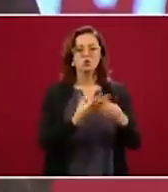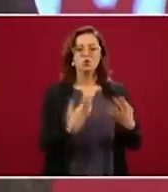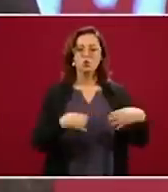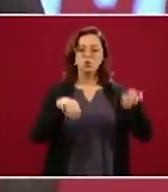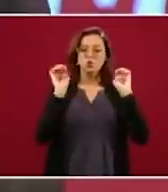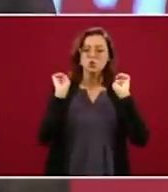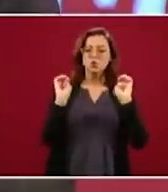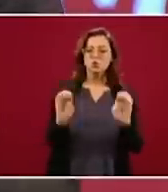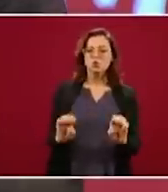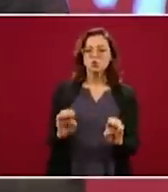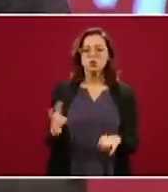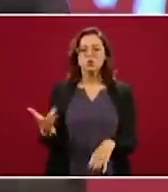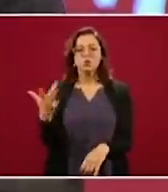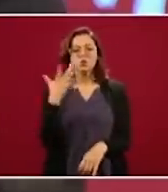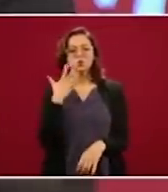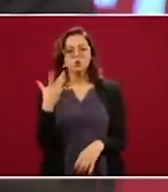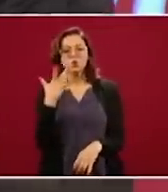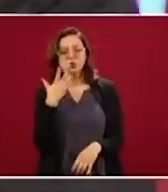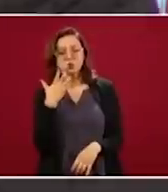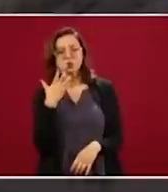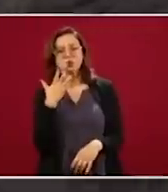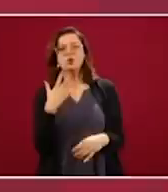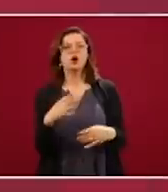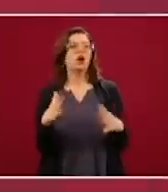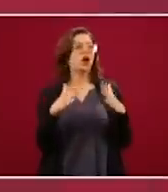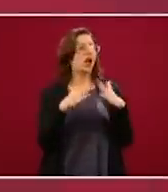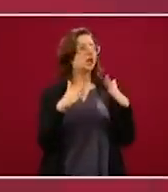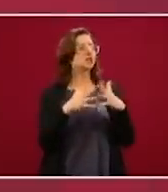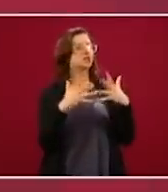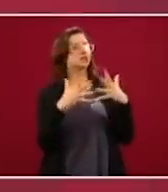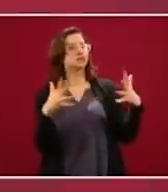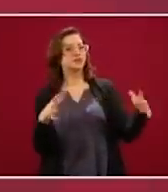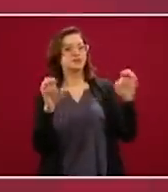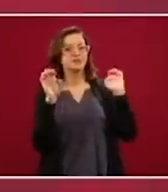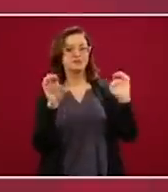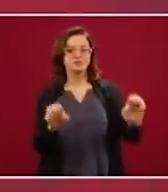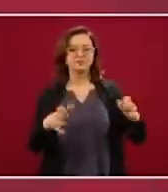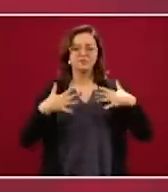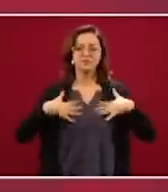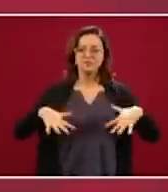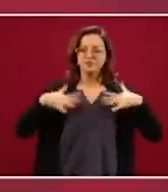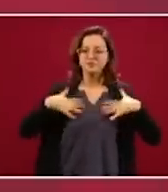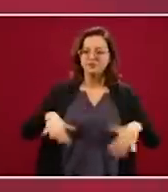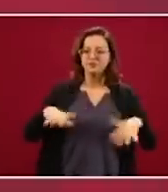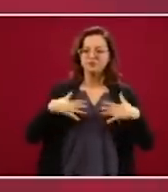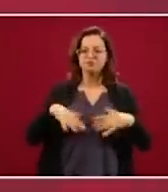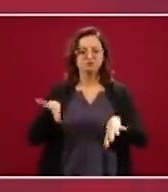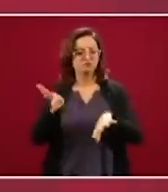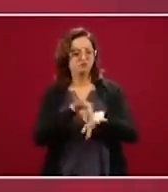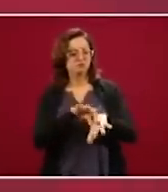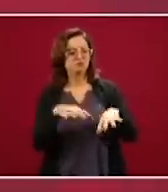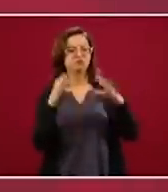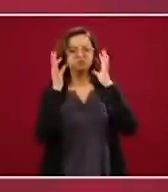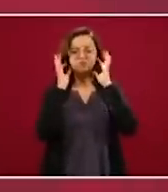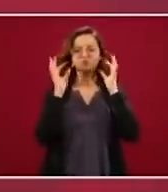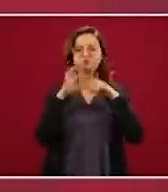lujos, de las residencias, de la ropa de marca, de las alhajas,